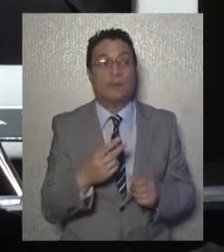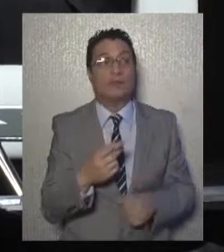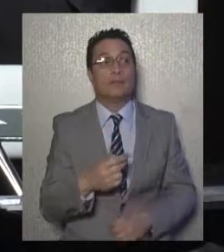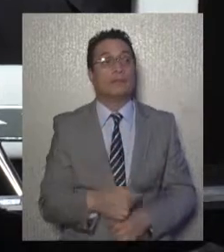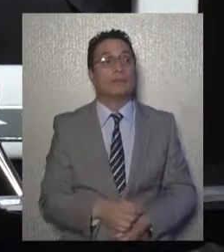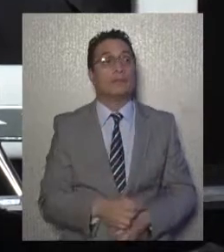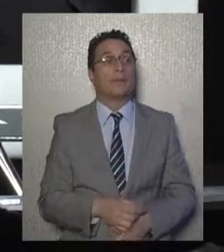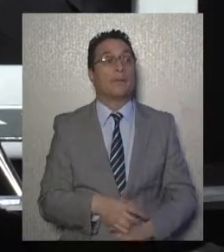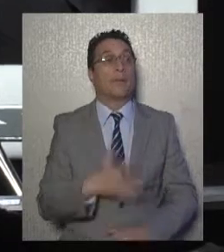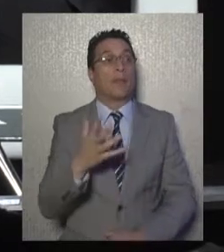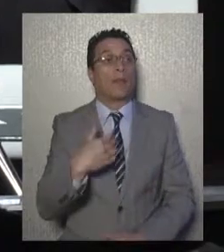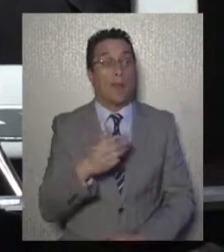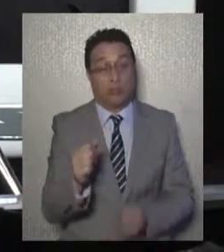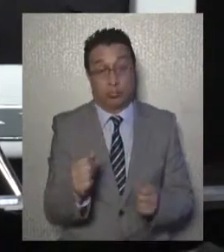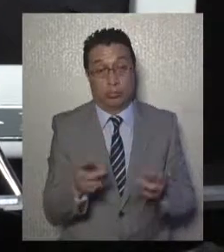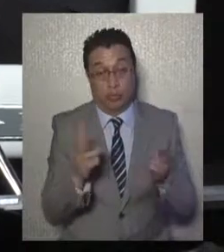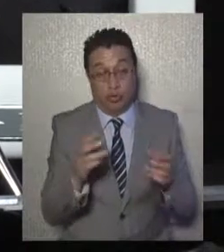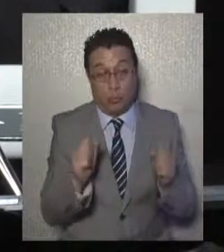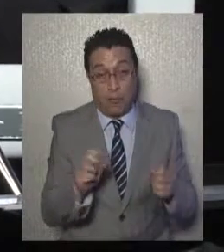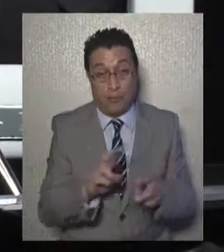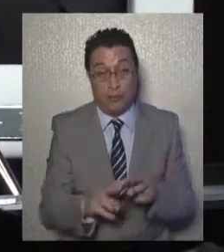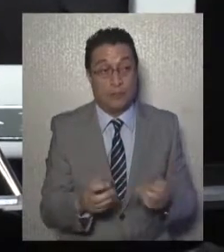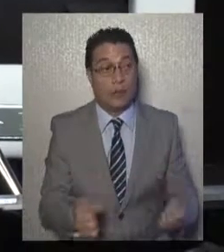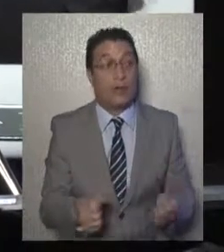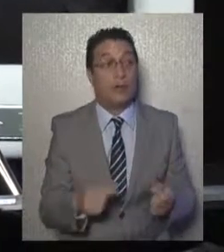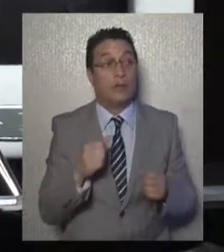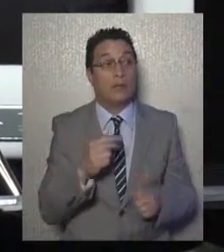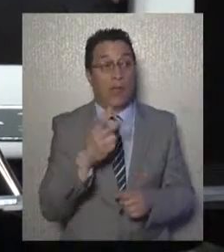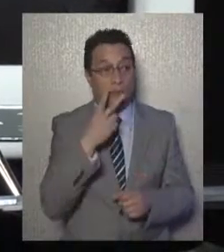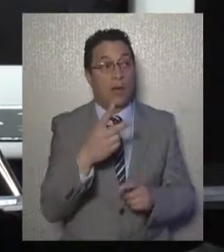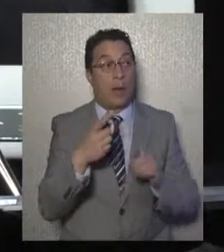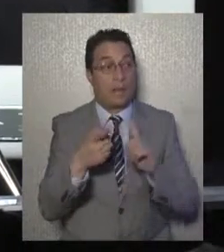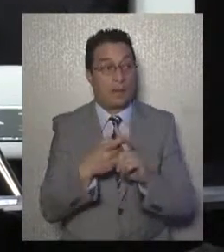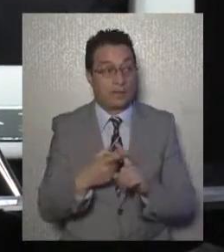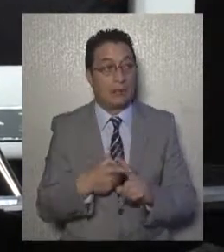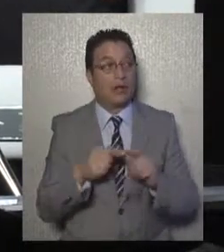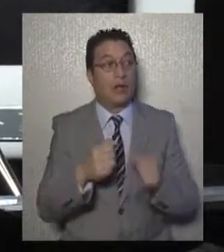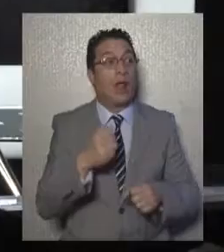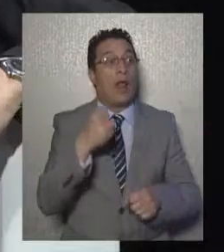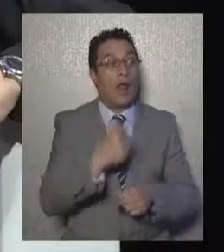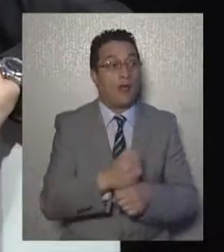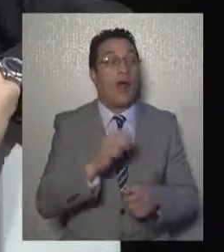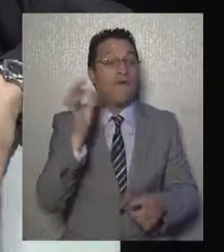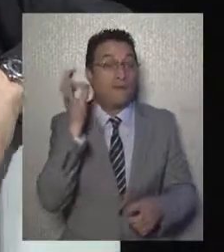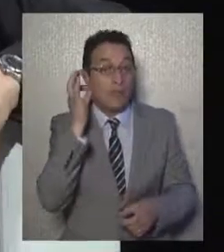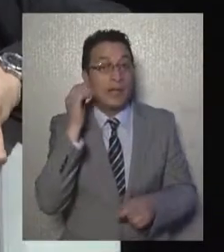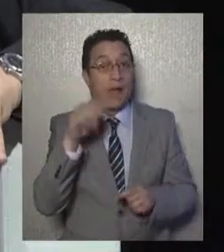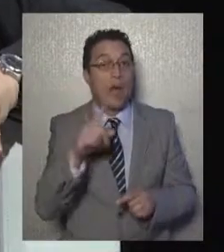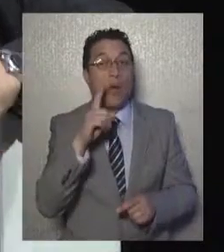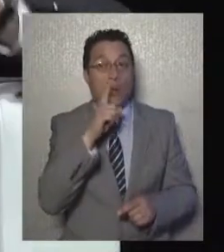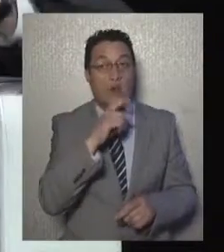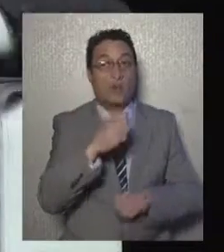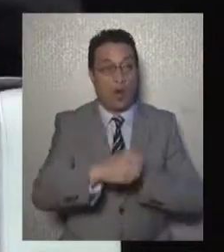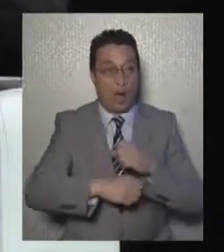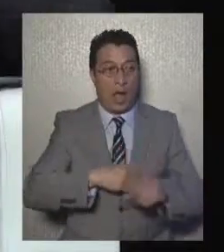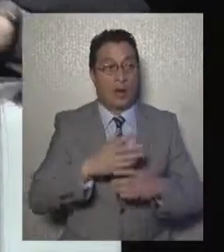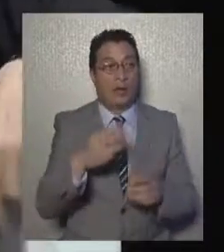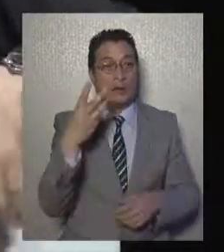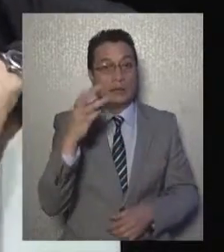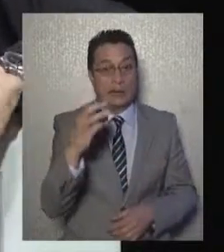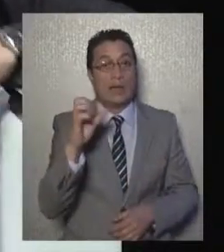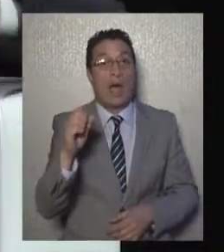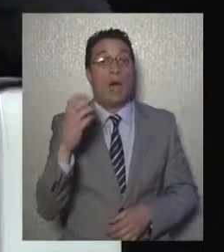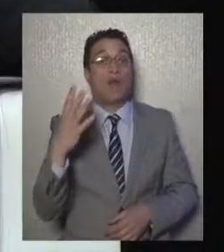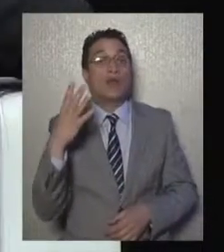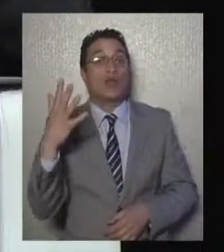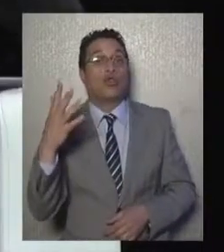eso. Bueno, por supuesto que sí. El rol de la mujer. Estamos viendo participación laboral femenina, que si bien ha mejorado mucho en la última década y media en Chile, pasamos de 30 a